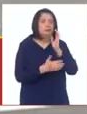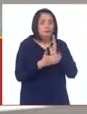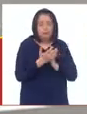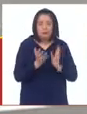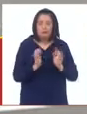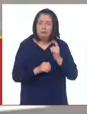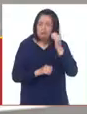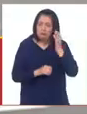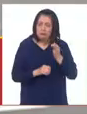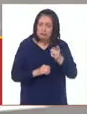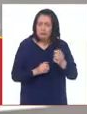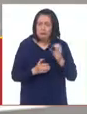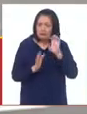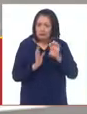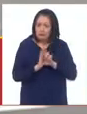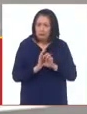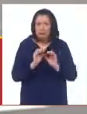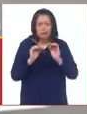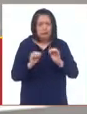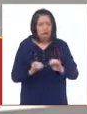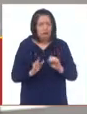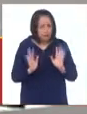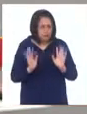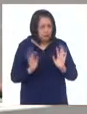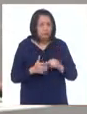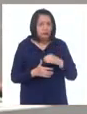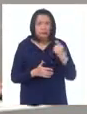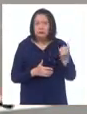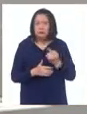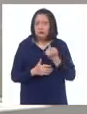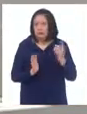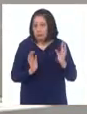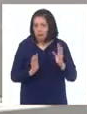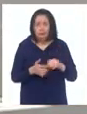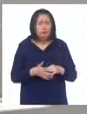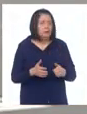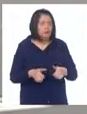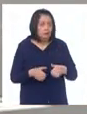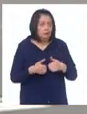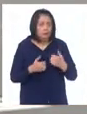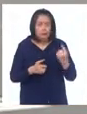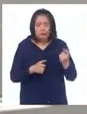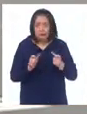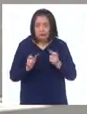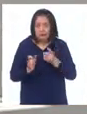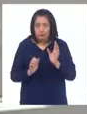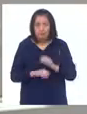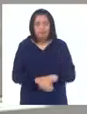creo que ese es un ejemplo que debe aplicarse en todos los aspectos de la vida peruana.